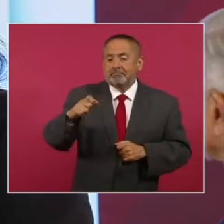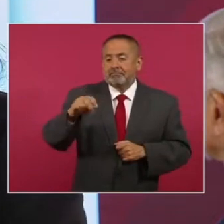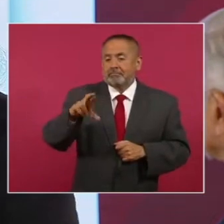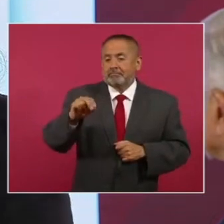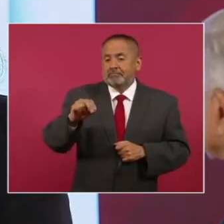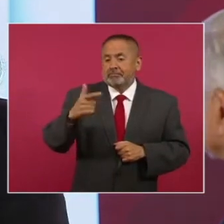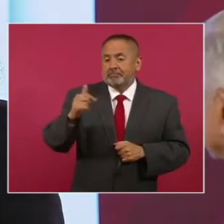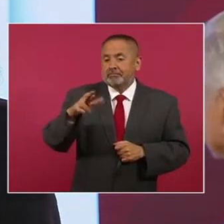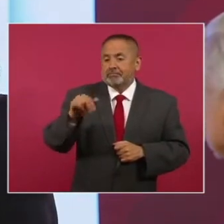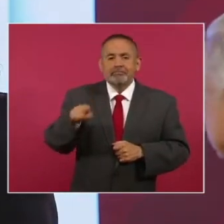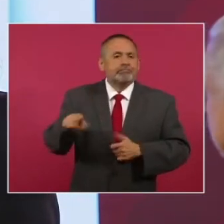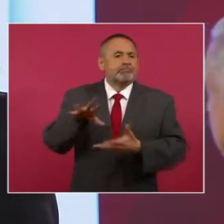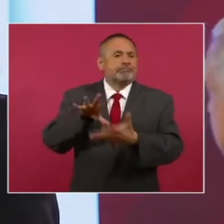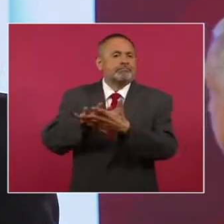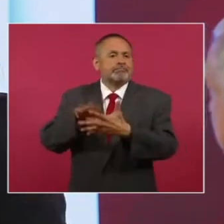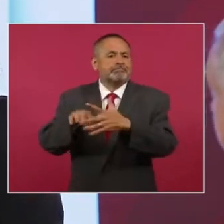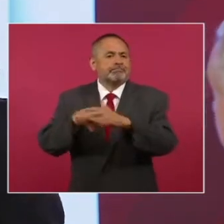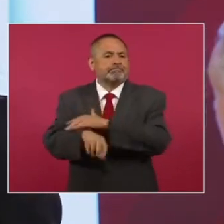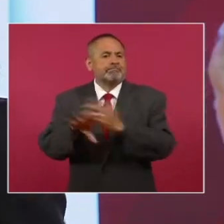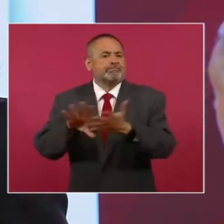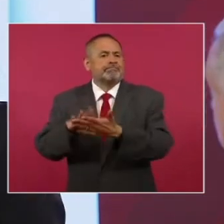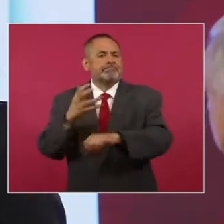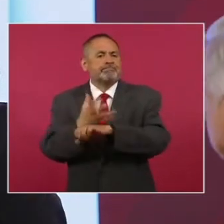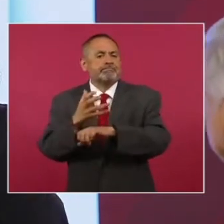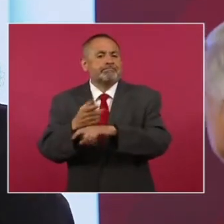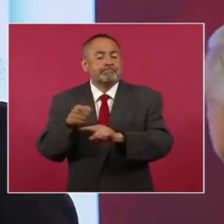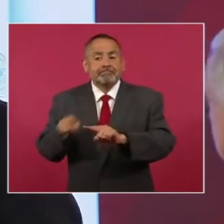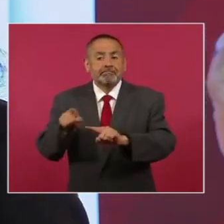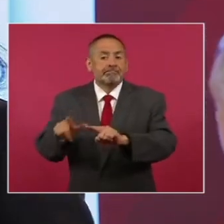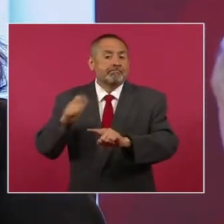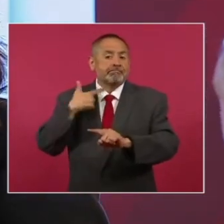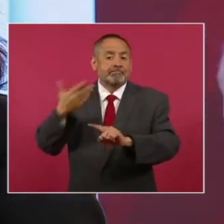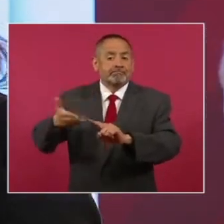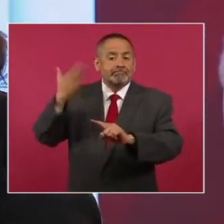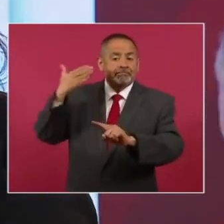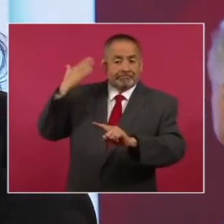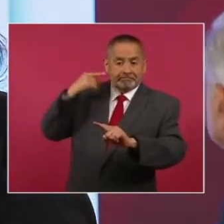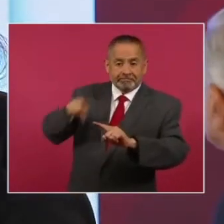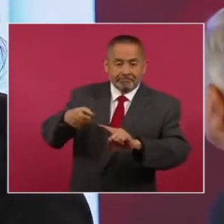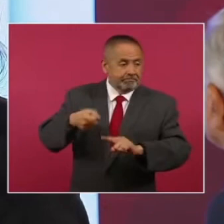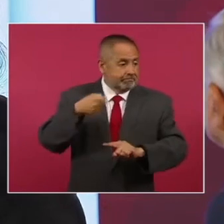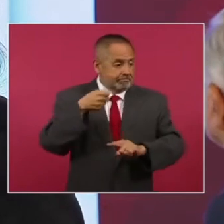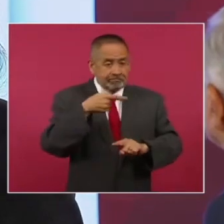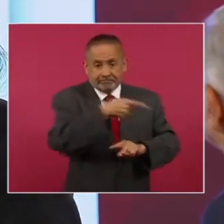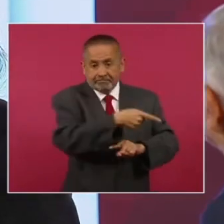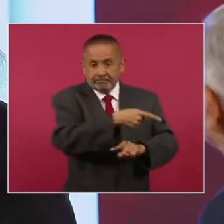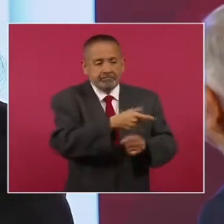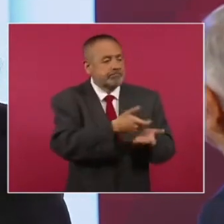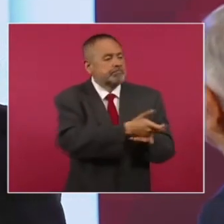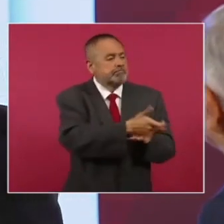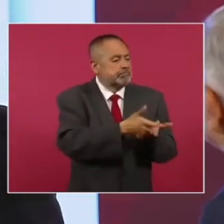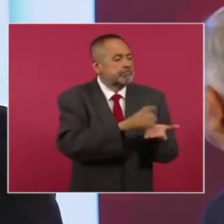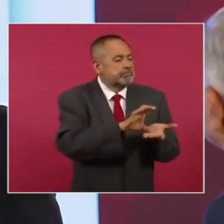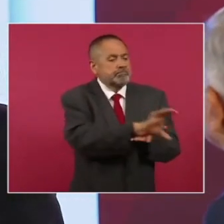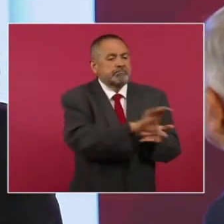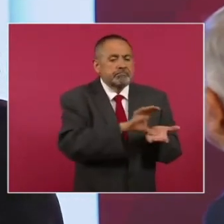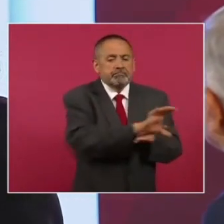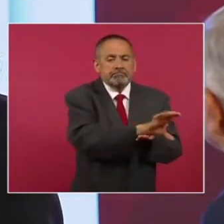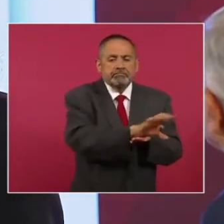ahora preso en Estados Unidos, cuando éste estaba al frente de la seguridad pública de nuestro país.